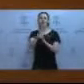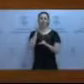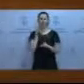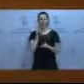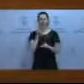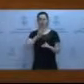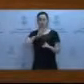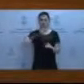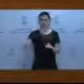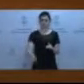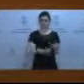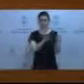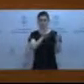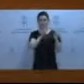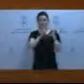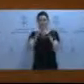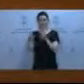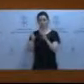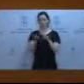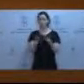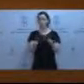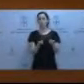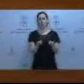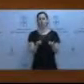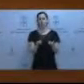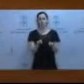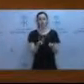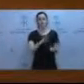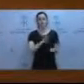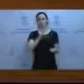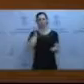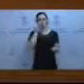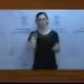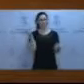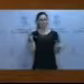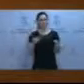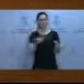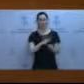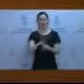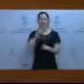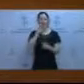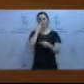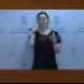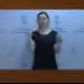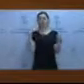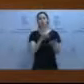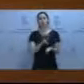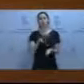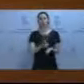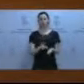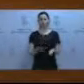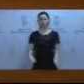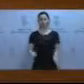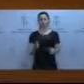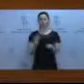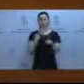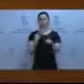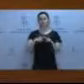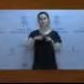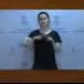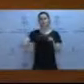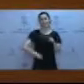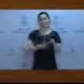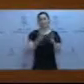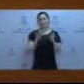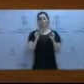Múltiples son las cuestiones que no se regulan por el Gobierno del señor Javier Fernández en materia de empleo público. Son los aspectos que deterioran cada